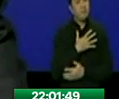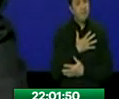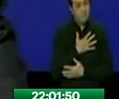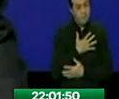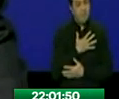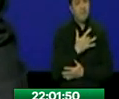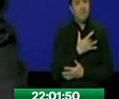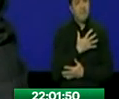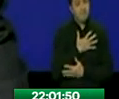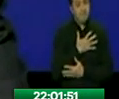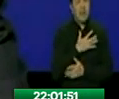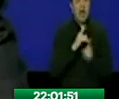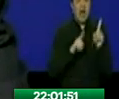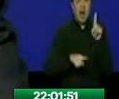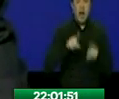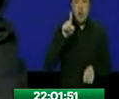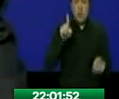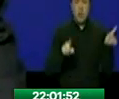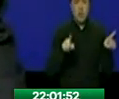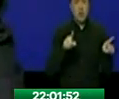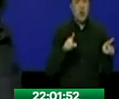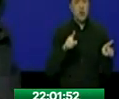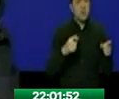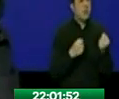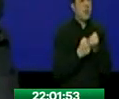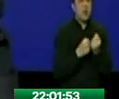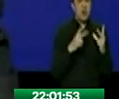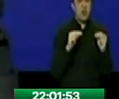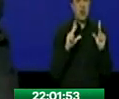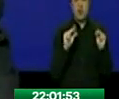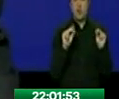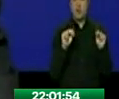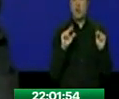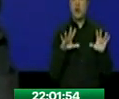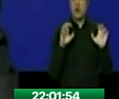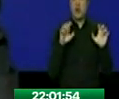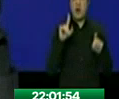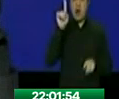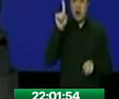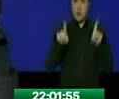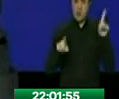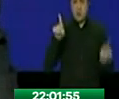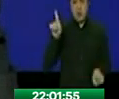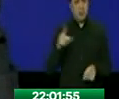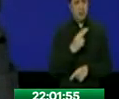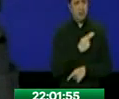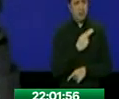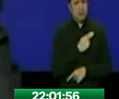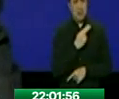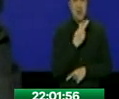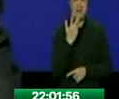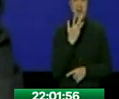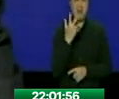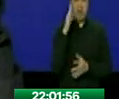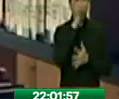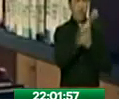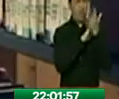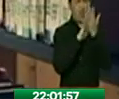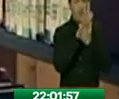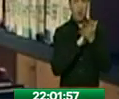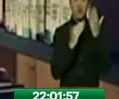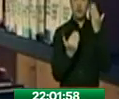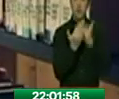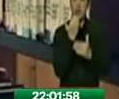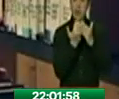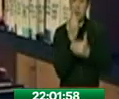debo lamentar la actitud de quienes niegan su aporte solidario al país. Algunas universidades, por ejemplo, han distorsionado el sentido de la nueva